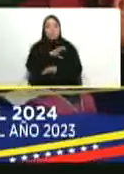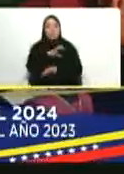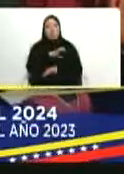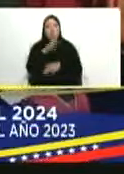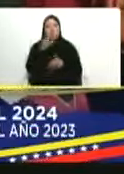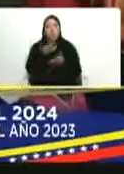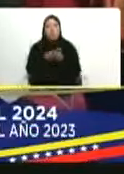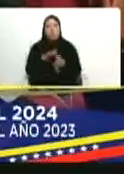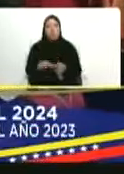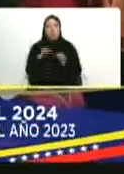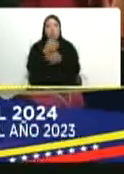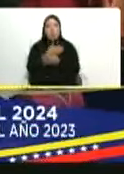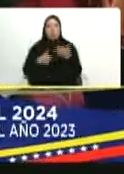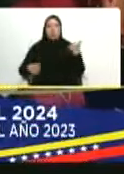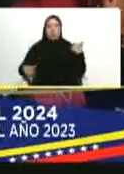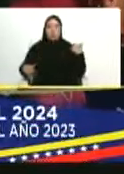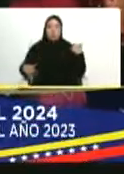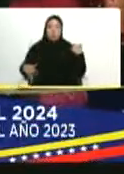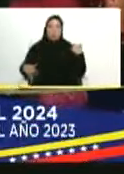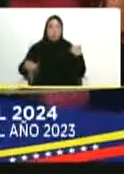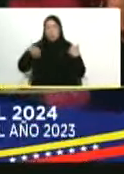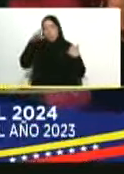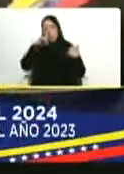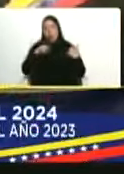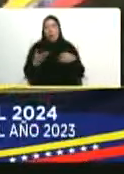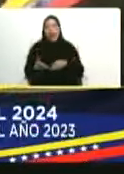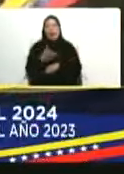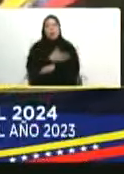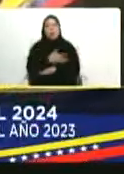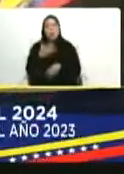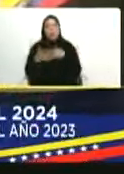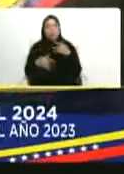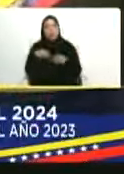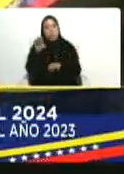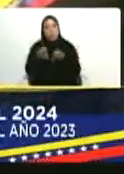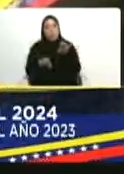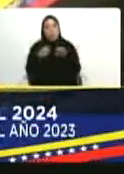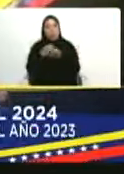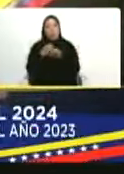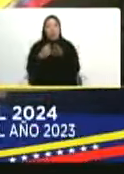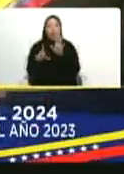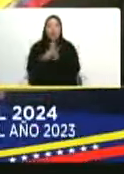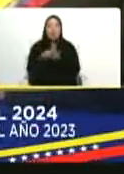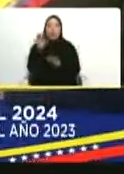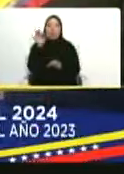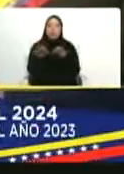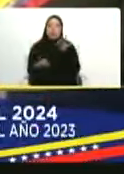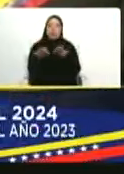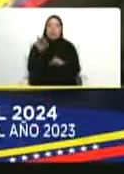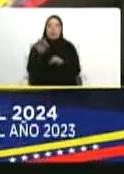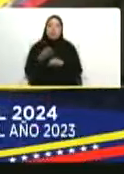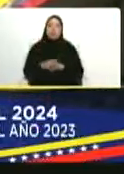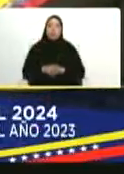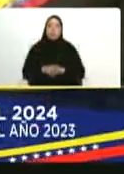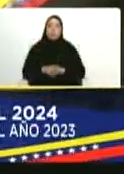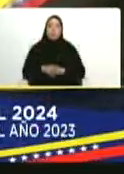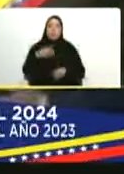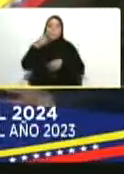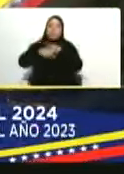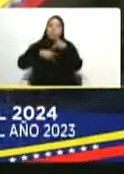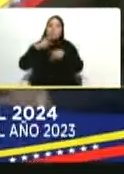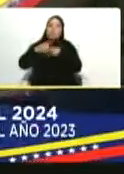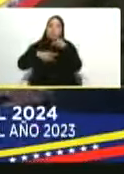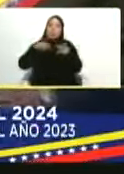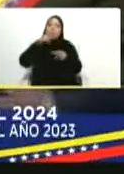aprobada en el Parlamento, en el año anterior, en segunda discusión, la Ley Orgánica del Tribunal Supremo de Justicia, que fue producto de una